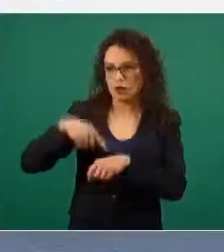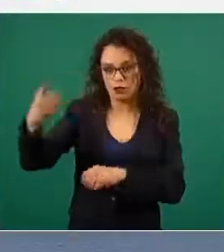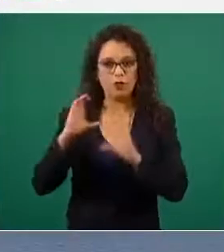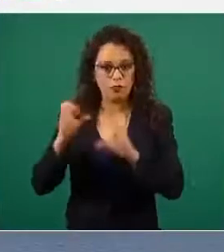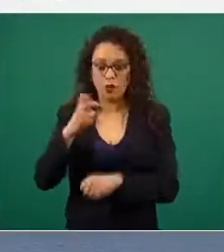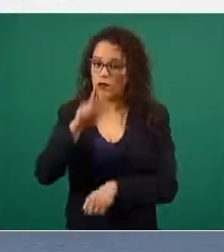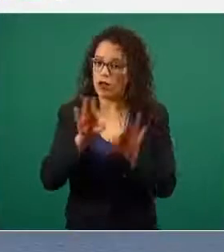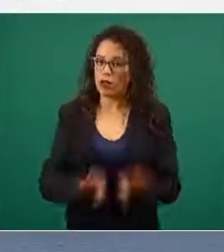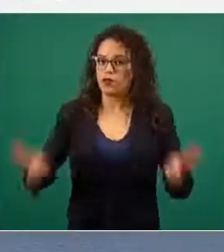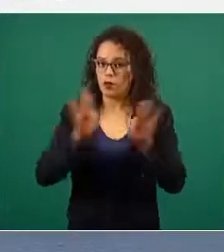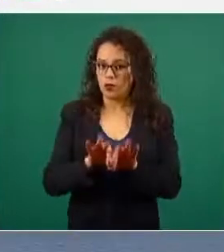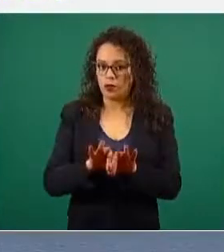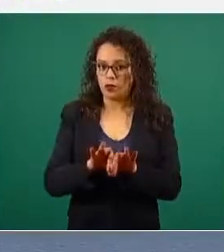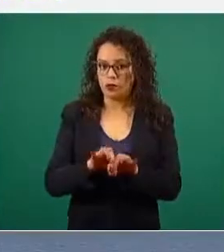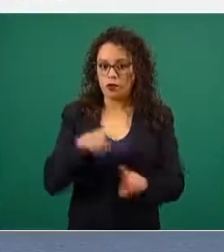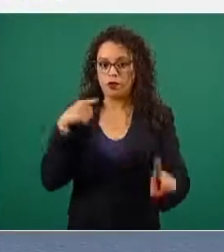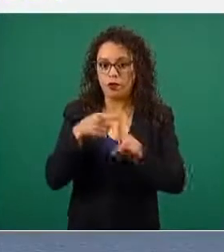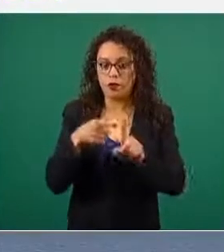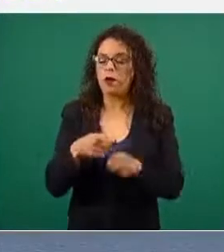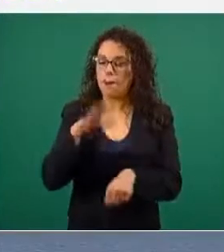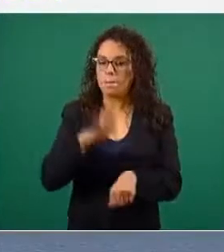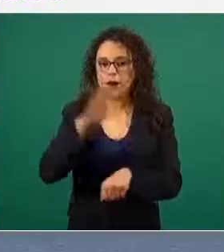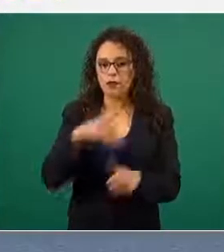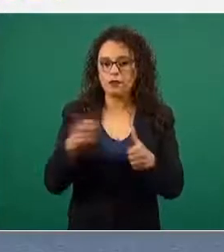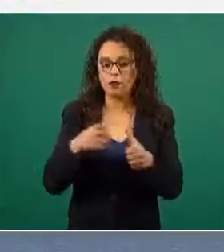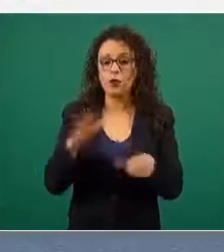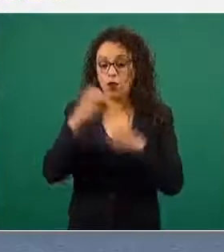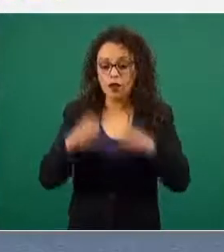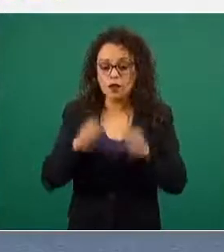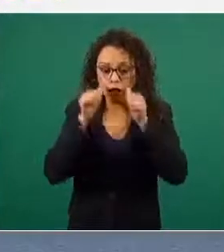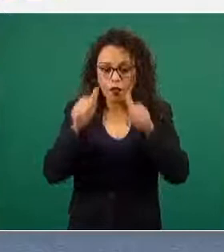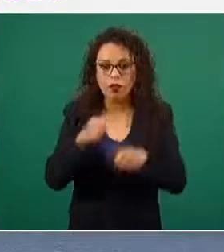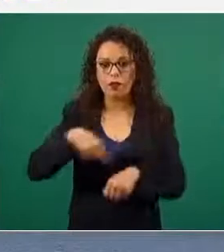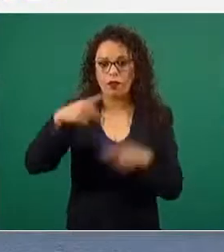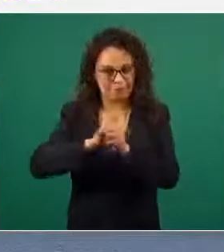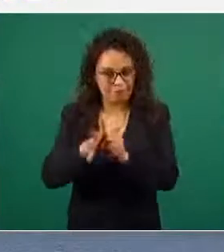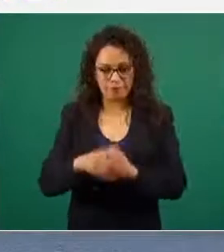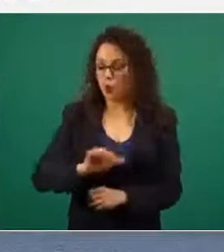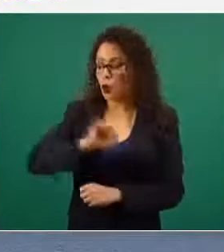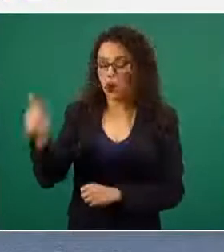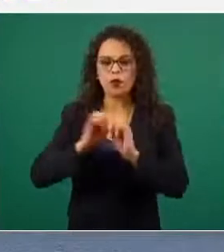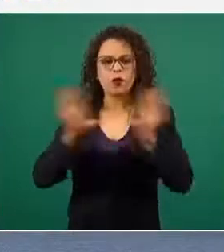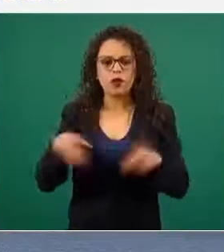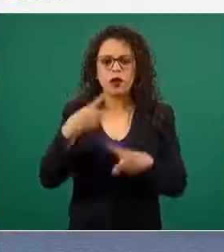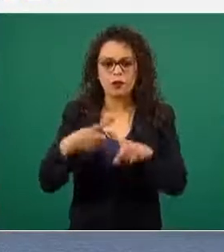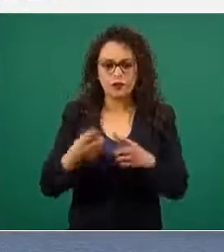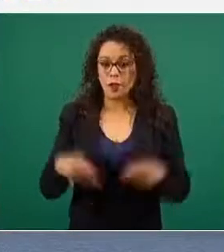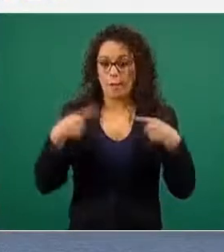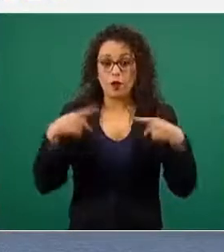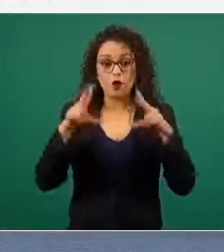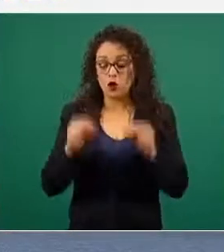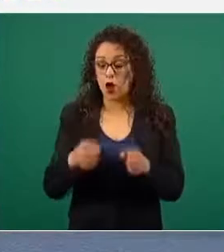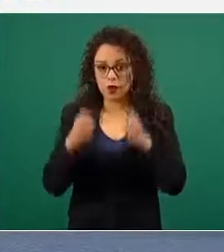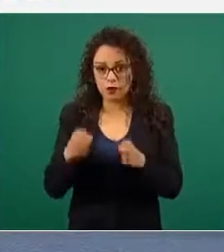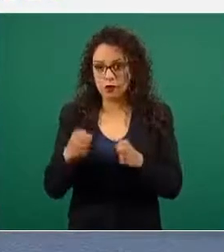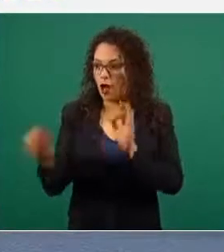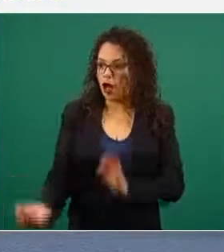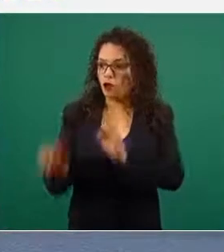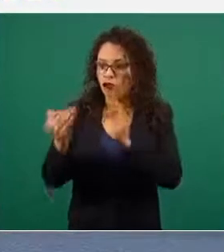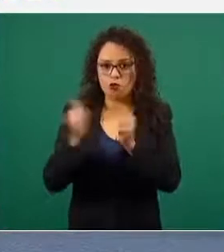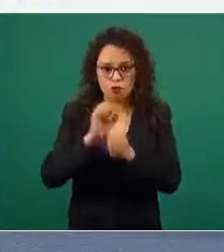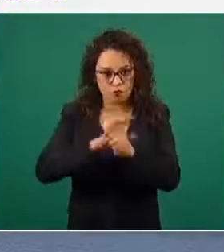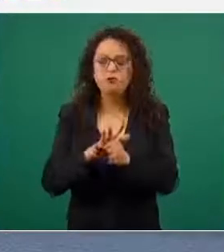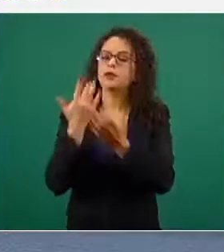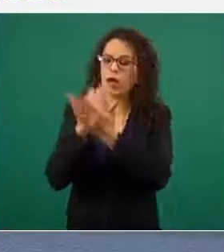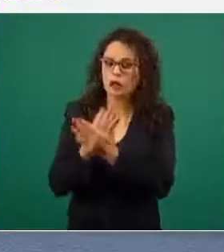importante de priorizar al personal que está directamente en atención. Es claro, y debe quedar muy claro, otro personal de salud, que somos quienes no estamos en el campo clínico, no somos prioridad, y seguiremos